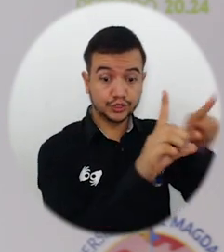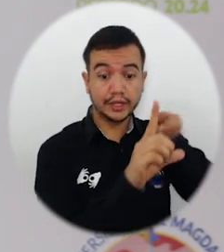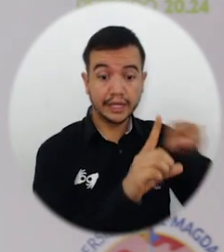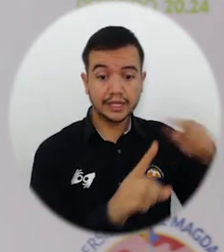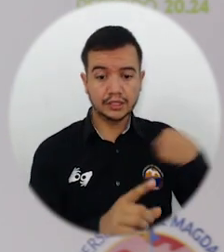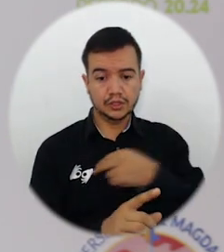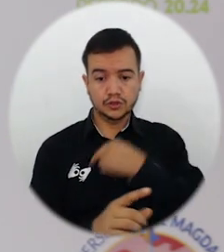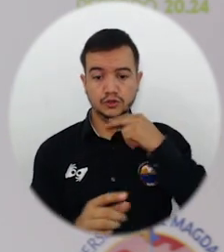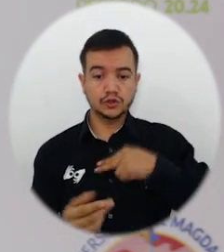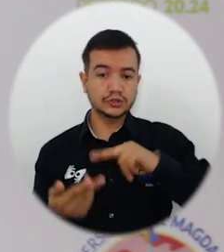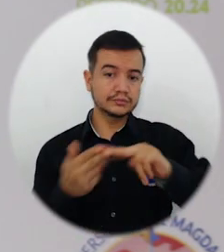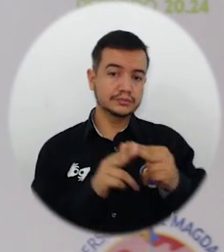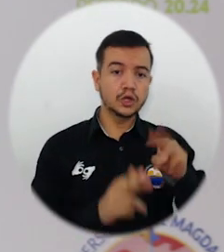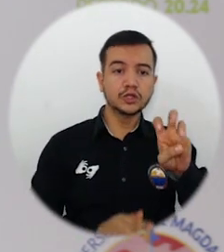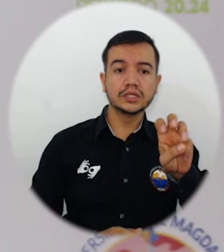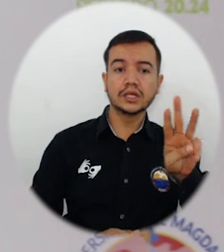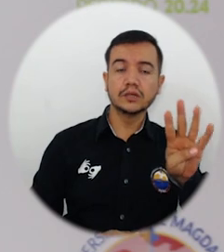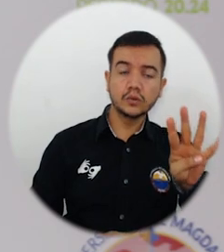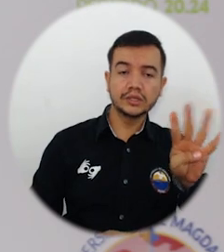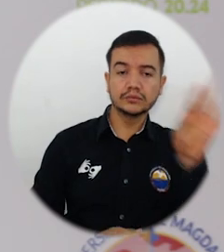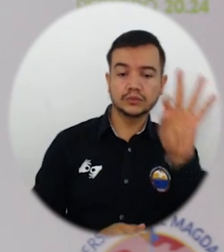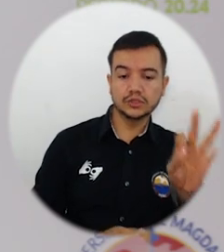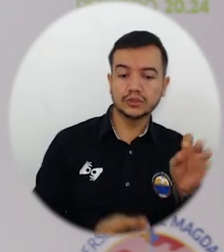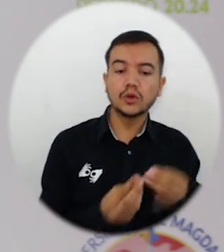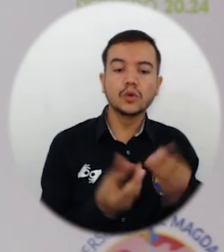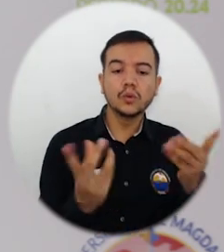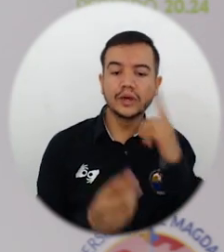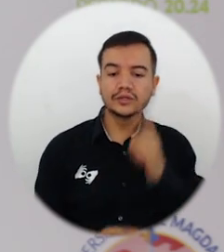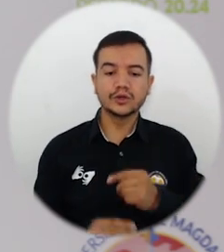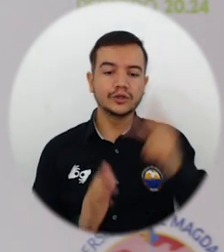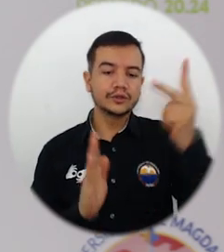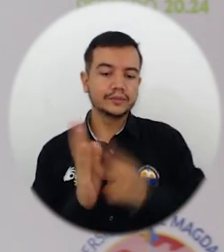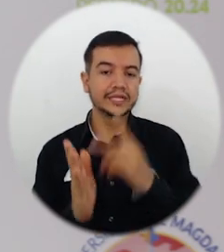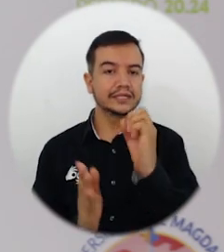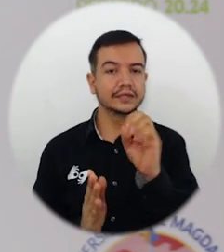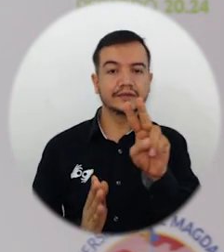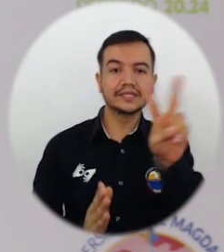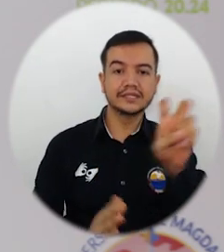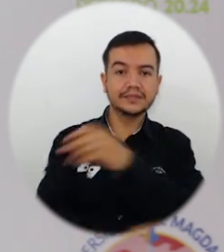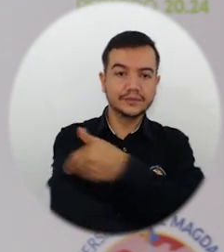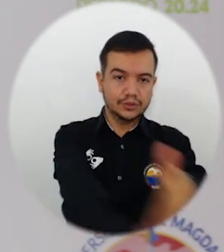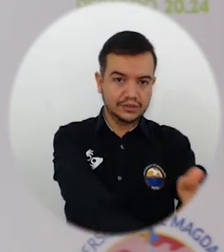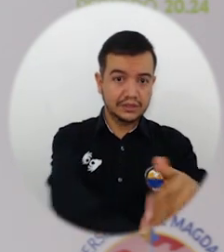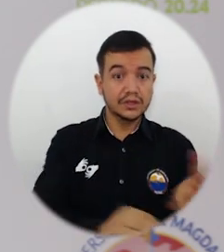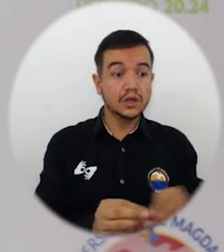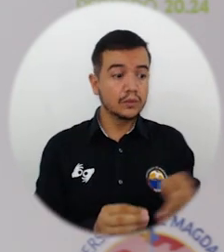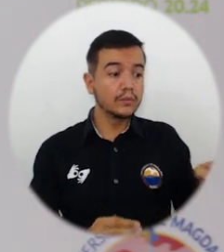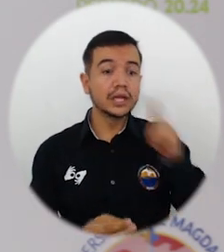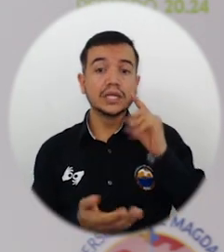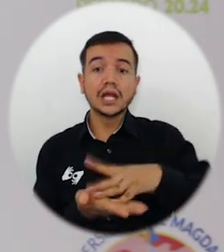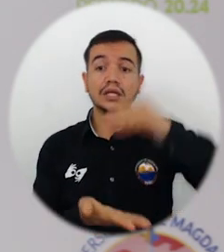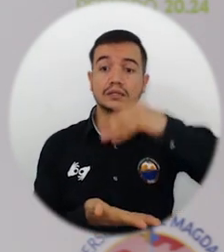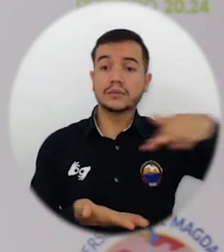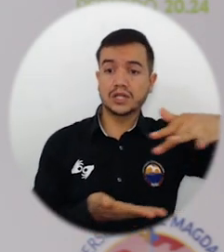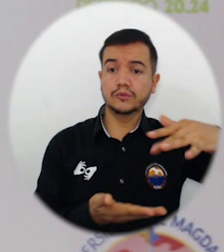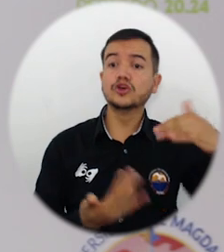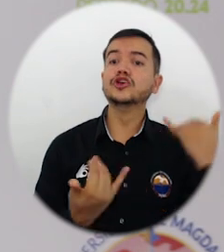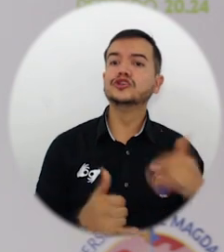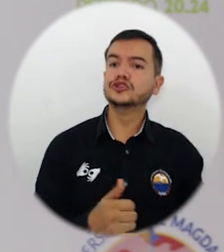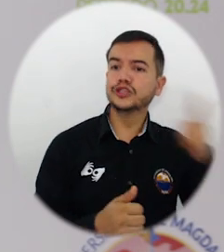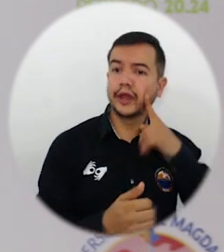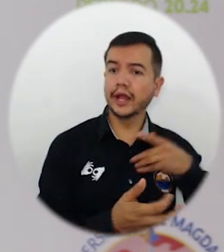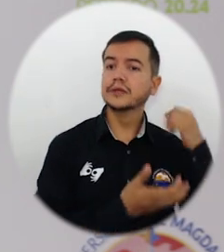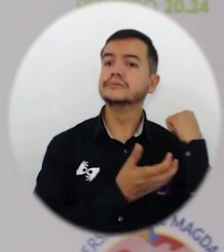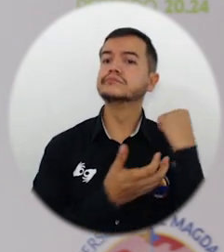fue el 84%, y curiosamente, en ese periodo sí hubo aportes del departamento por 400 millones de pesos, que correspondía al